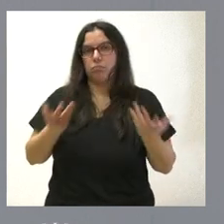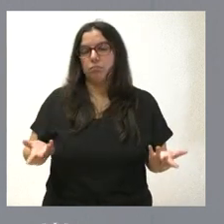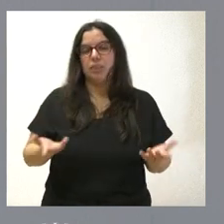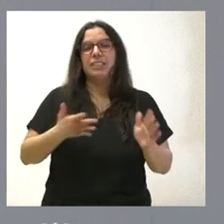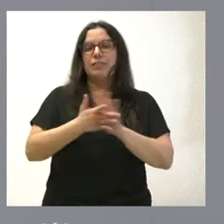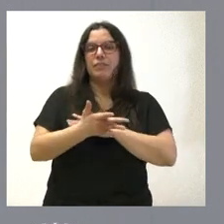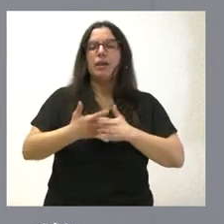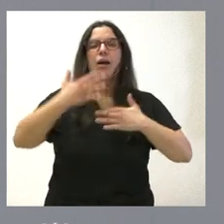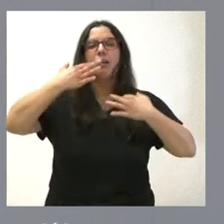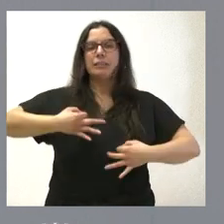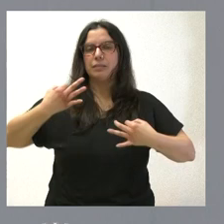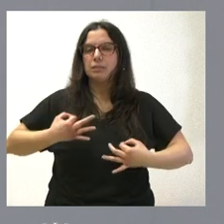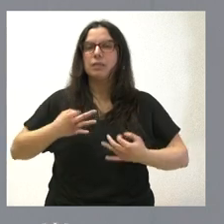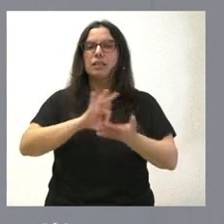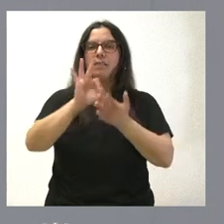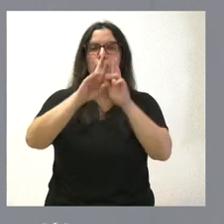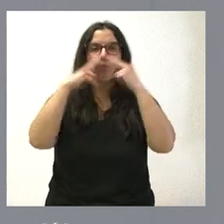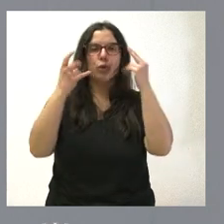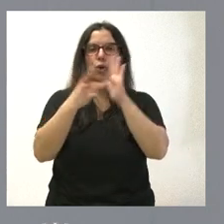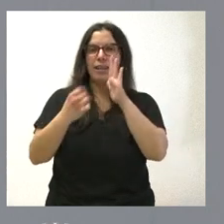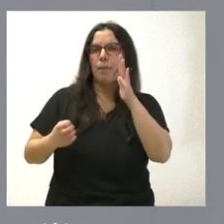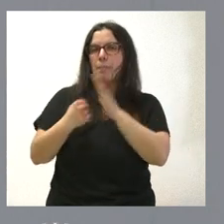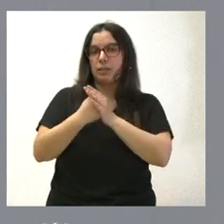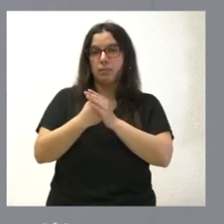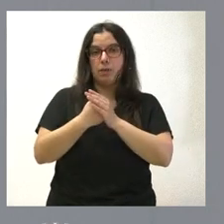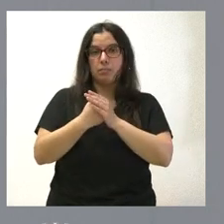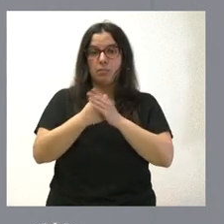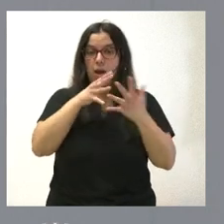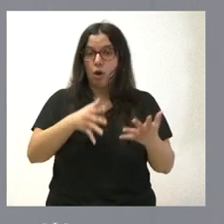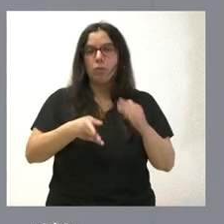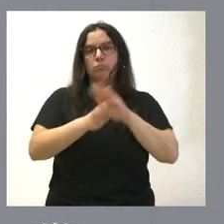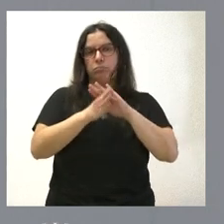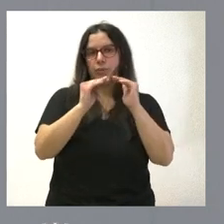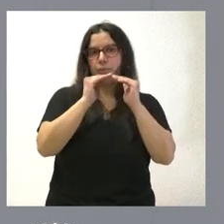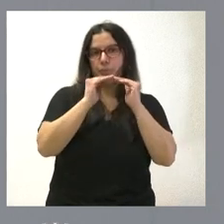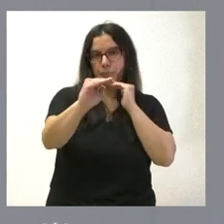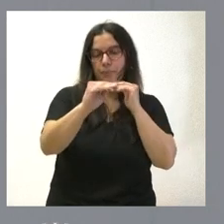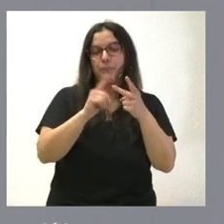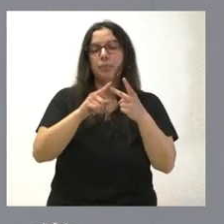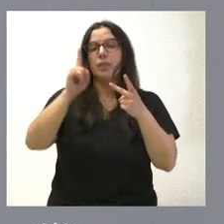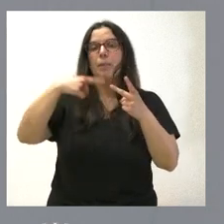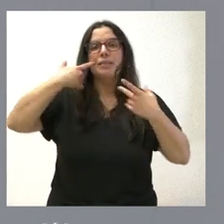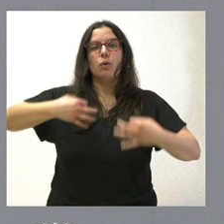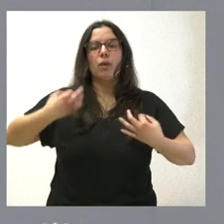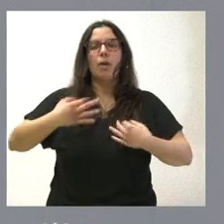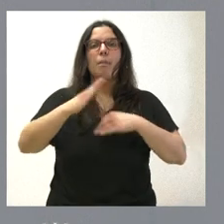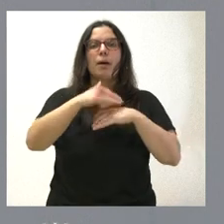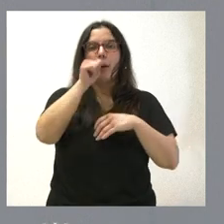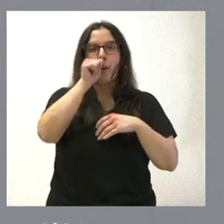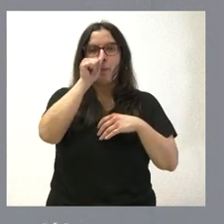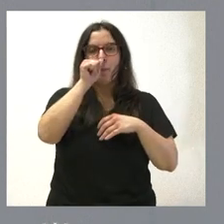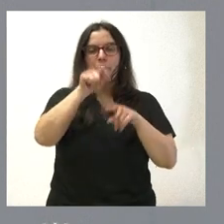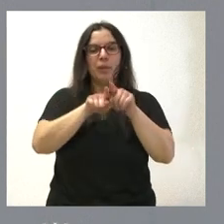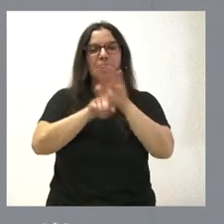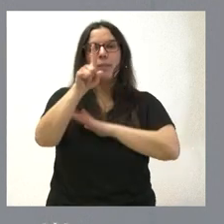garanticen la prestación de los servidos públicos de la máxima calidad que es lo que tenemos hoy que garanticen una senda de crecimiento